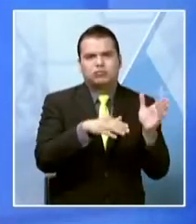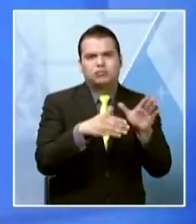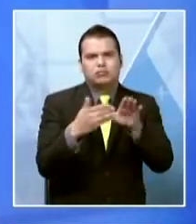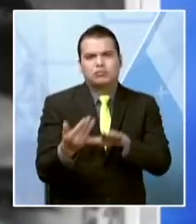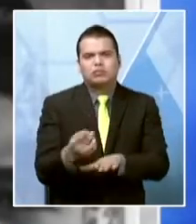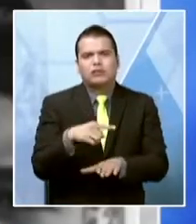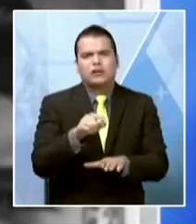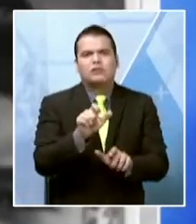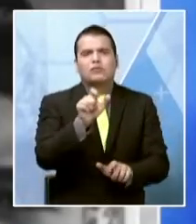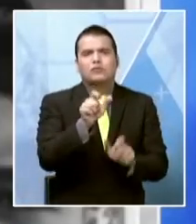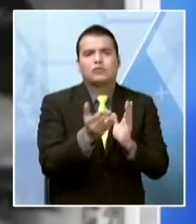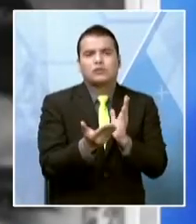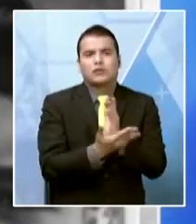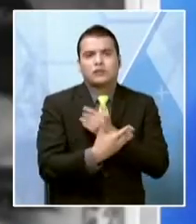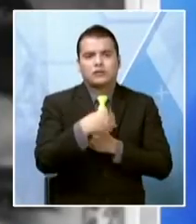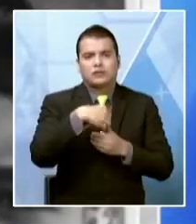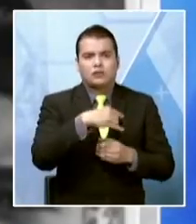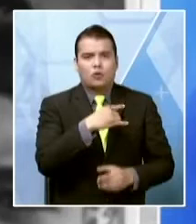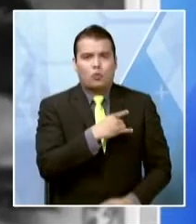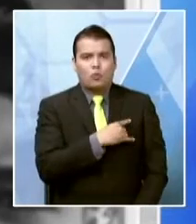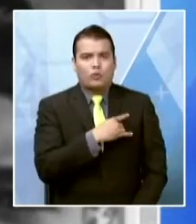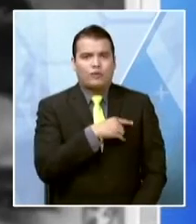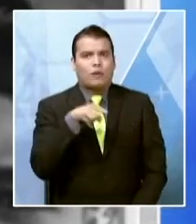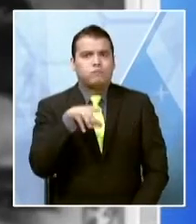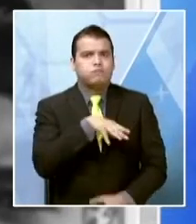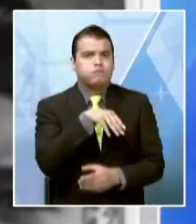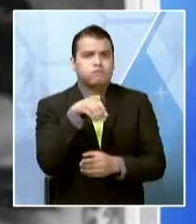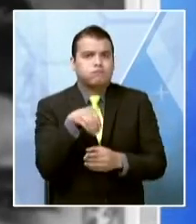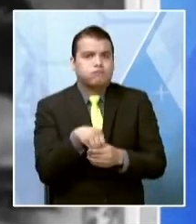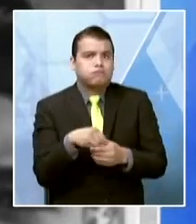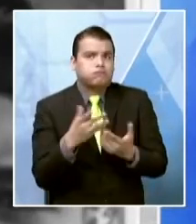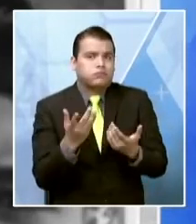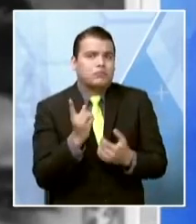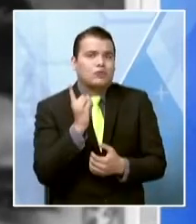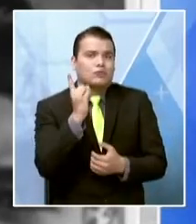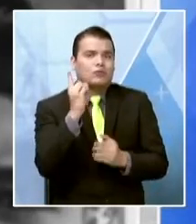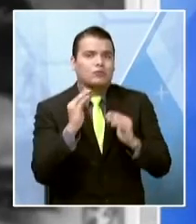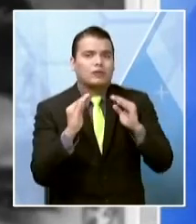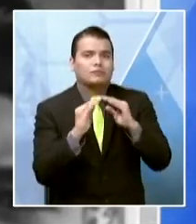mayoría estudiantes universitarios que pasaban sus días en Samaniego por el tema de la cuarentena.